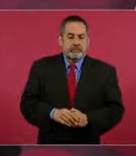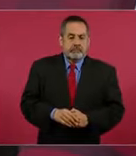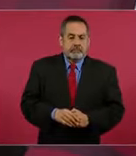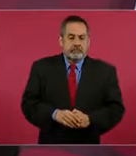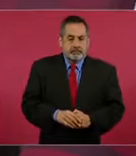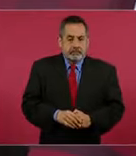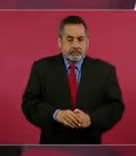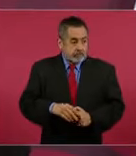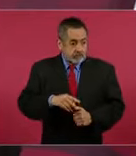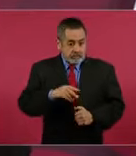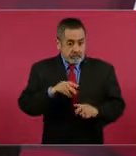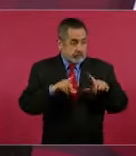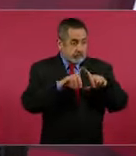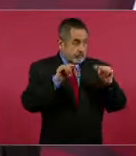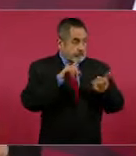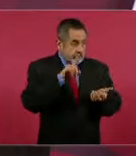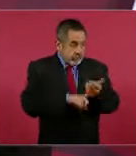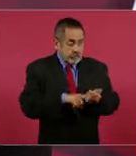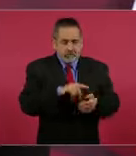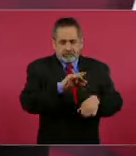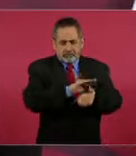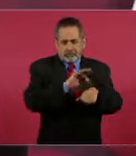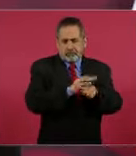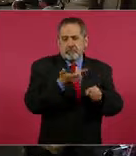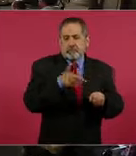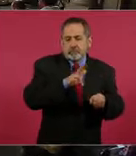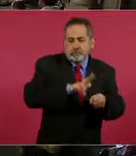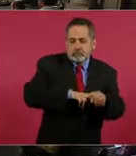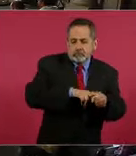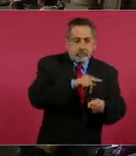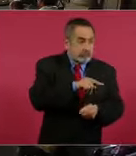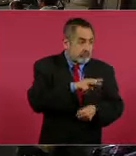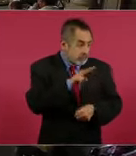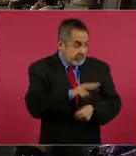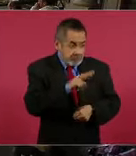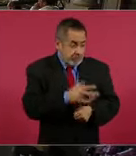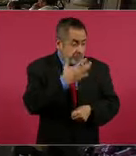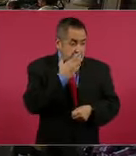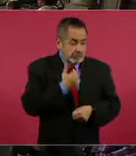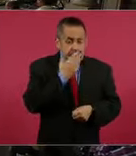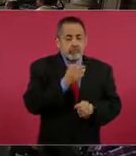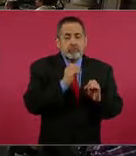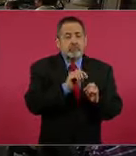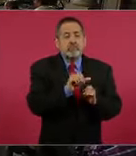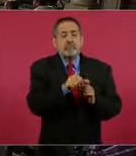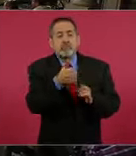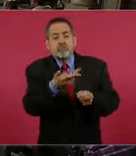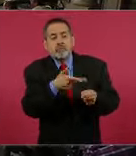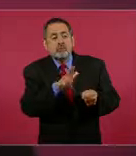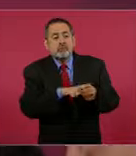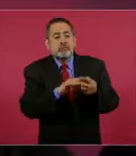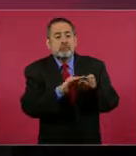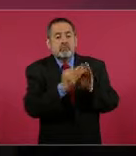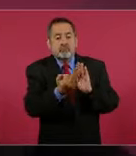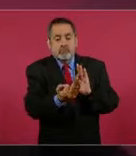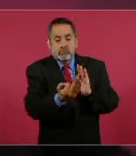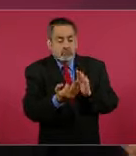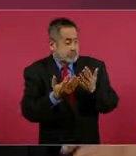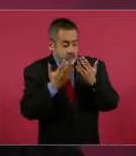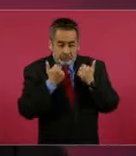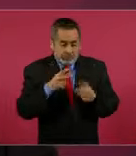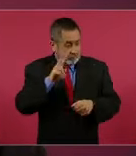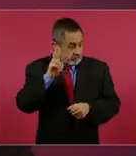constata de que no hay un medicamento en la zona cercano que pueda